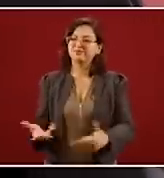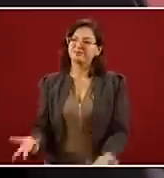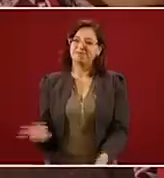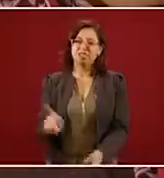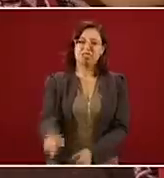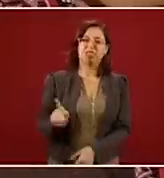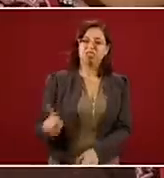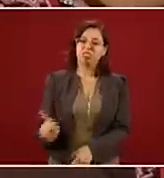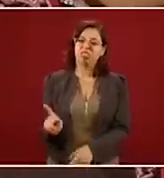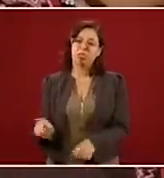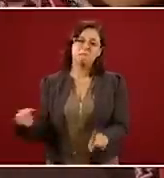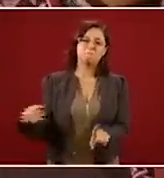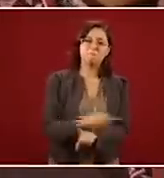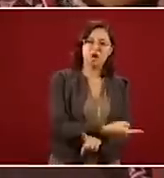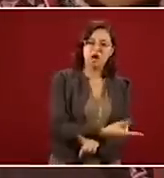Chueco.